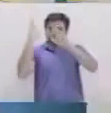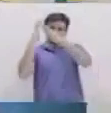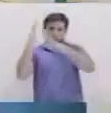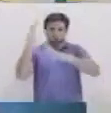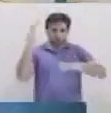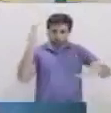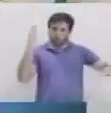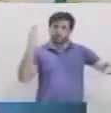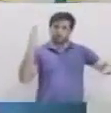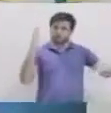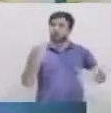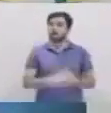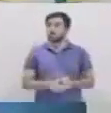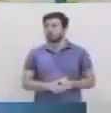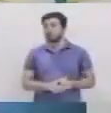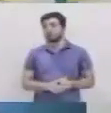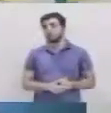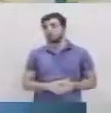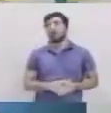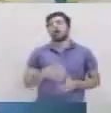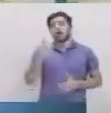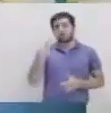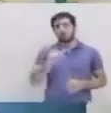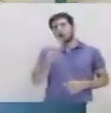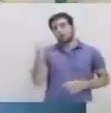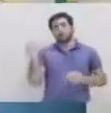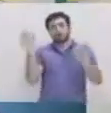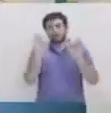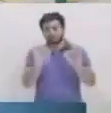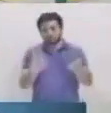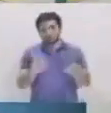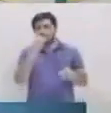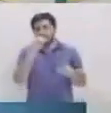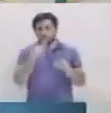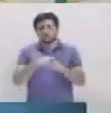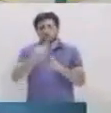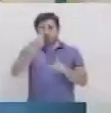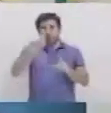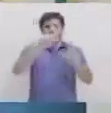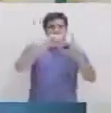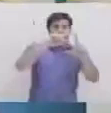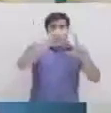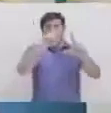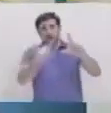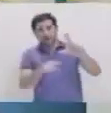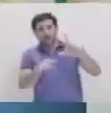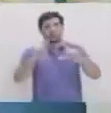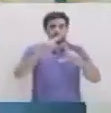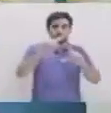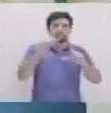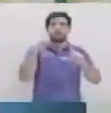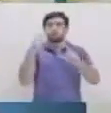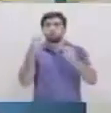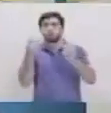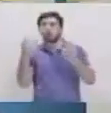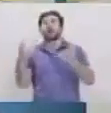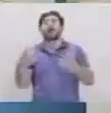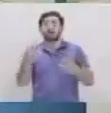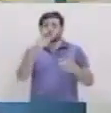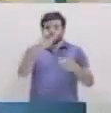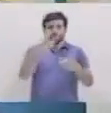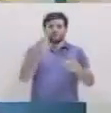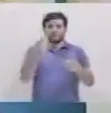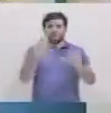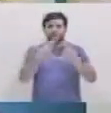que podemos utilizar también para medir ángulos. Precisamente, alguien se recordó en casa,